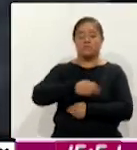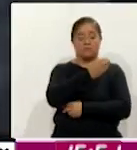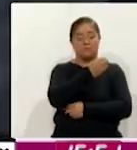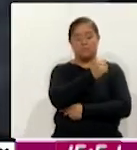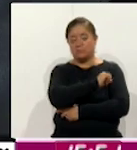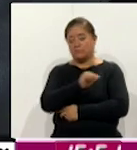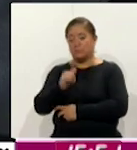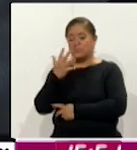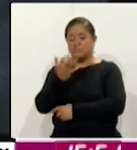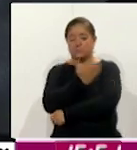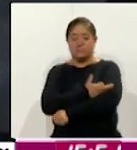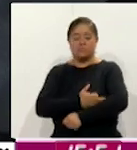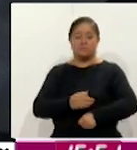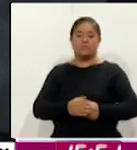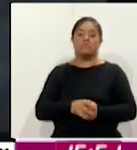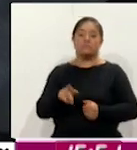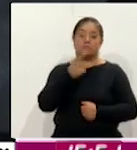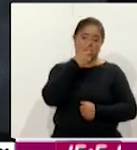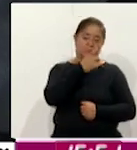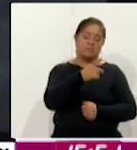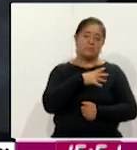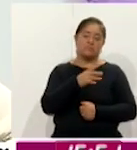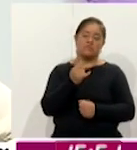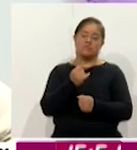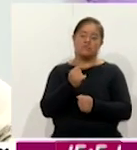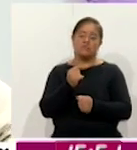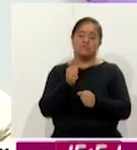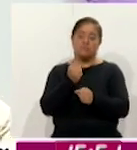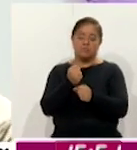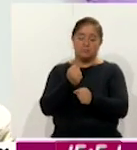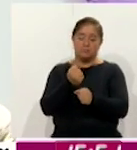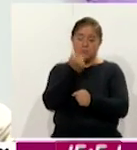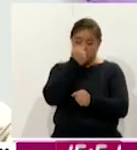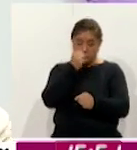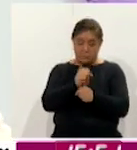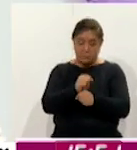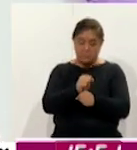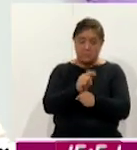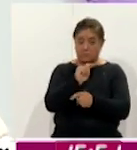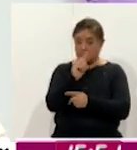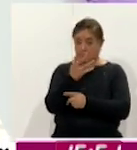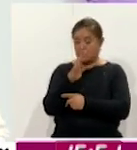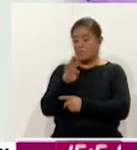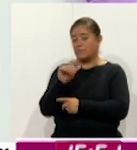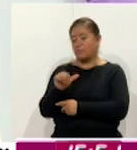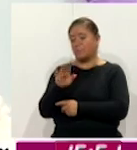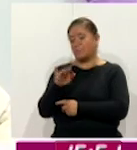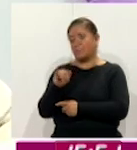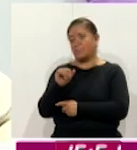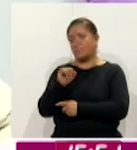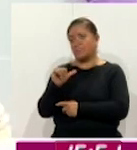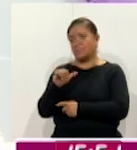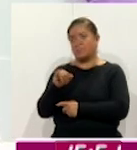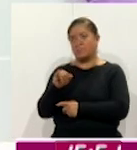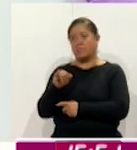informó la Secretaria Técnica de la Comisión Especial encargada de la convocatoria, Abisaid Berruecos. El Premio